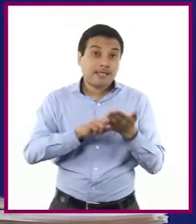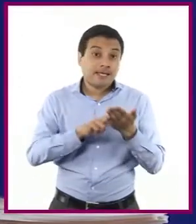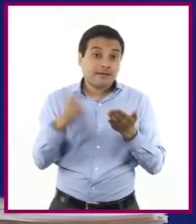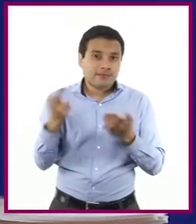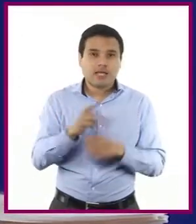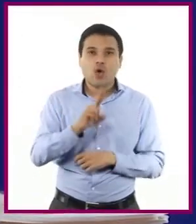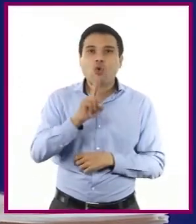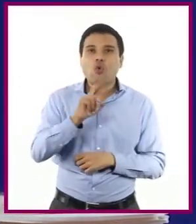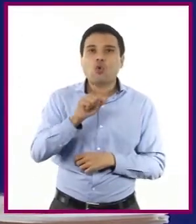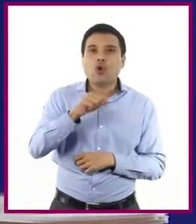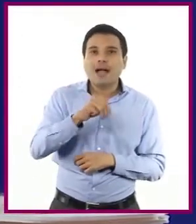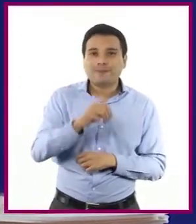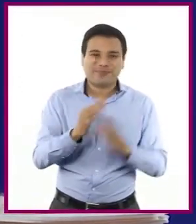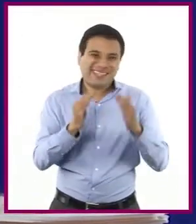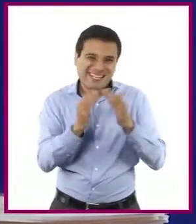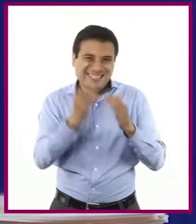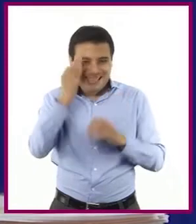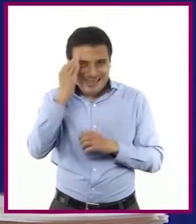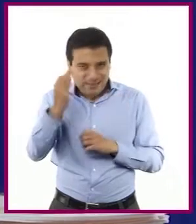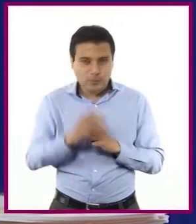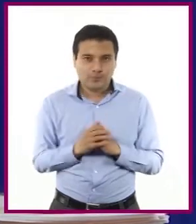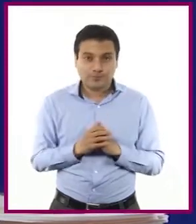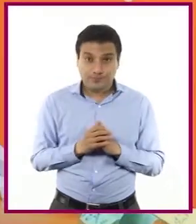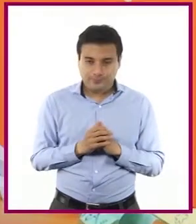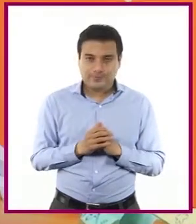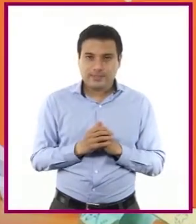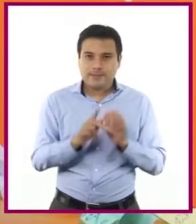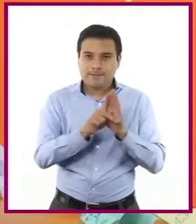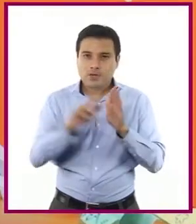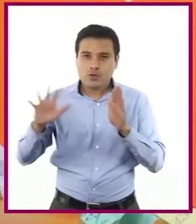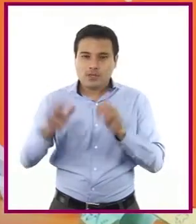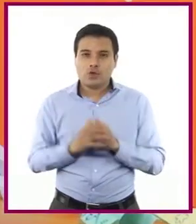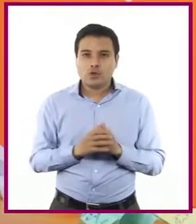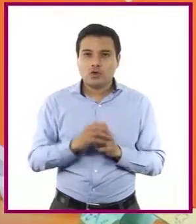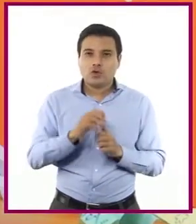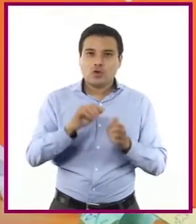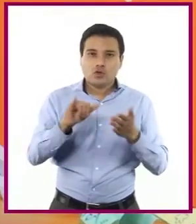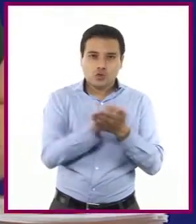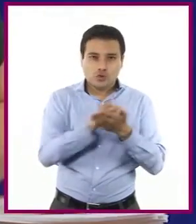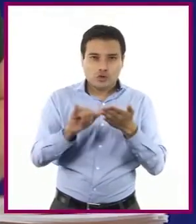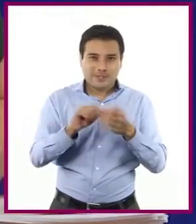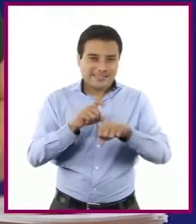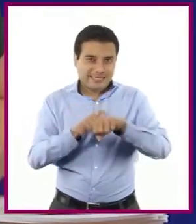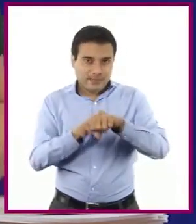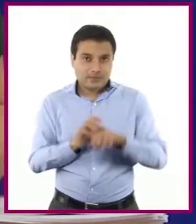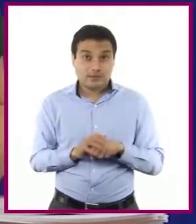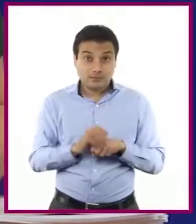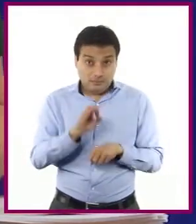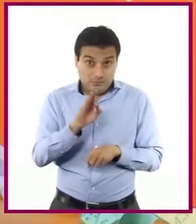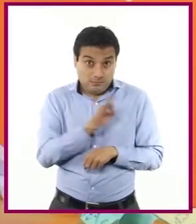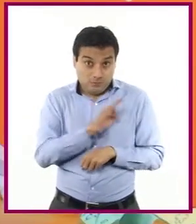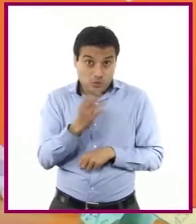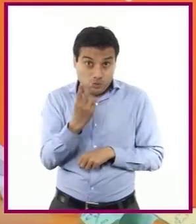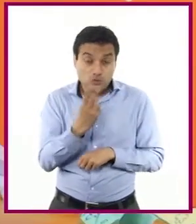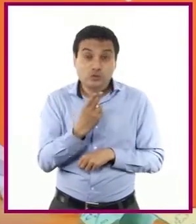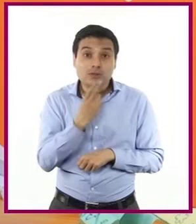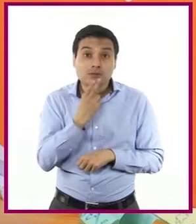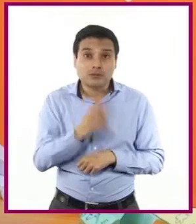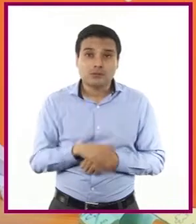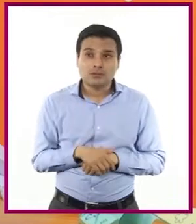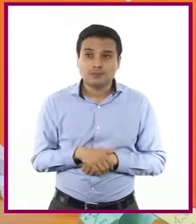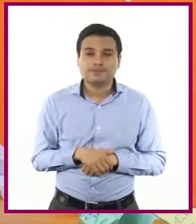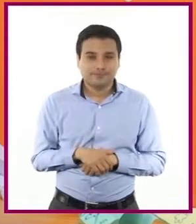UAM, Casa del Tiempo, y el New York Times. ¿Podemos concentrarnos en esas dos fuentes? Recuerda que